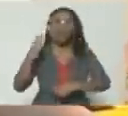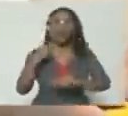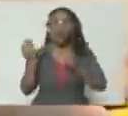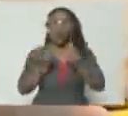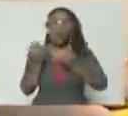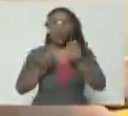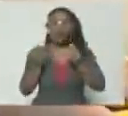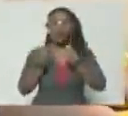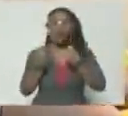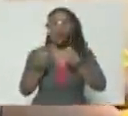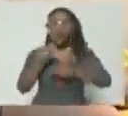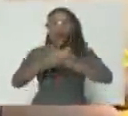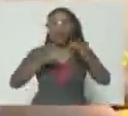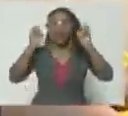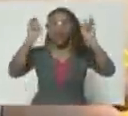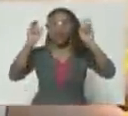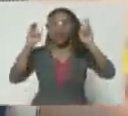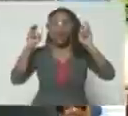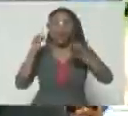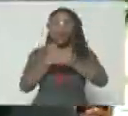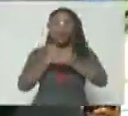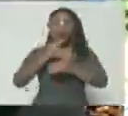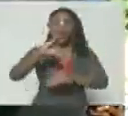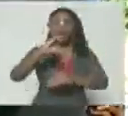marca El Cimarrón, ¿oyó?